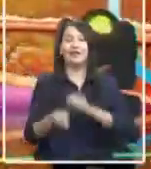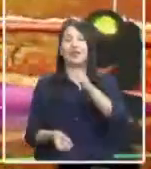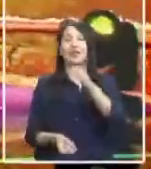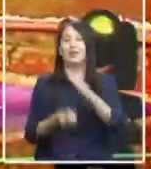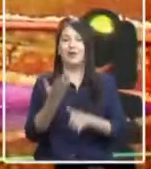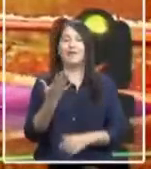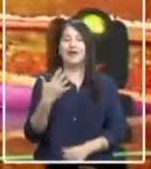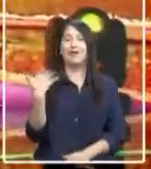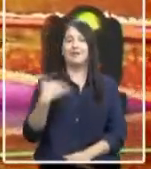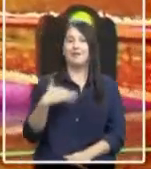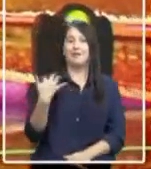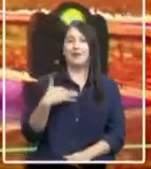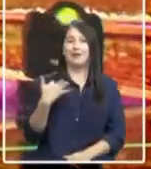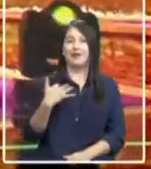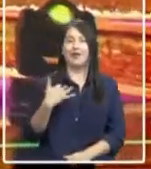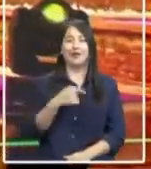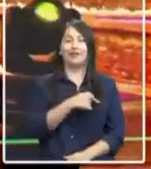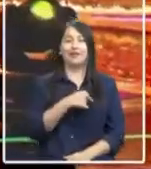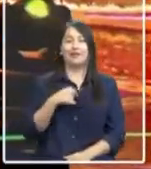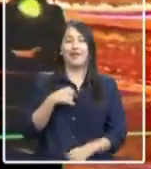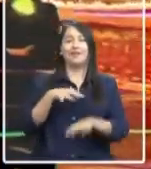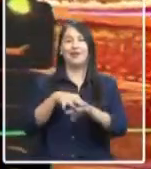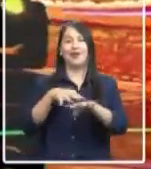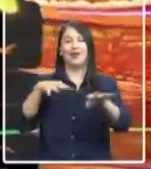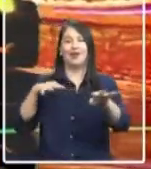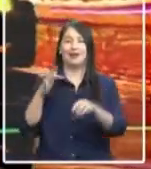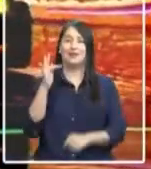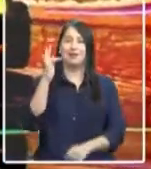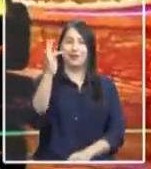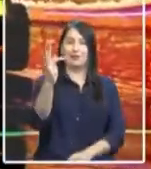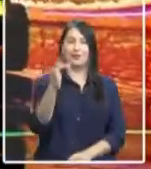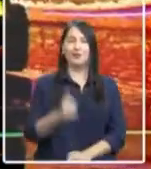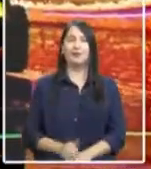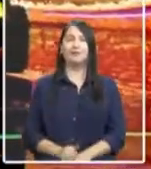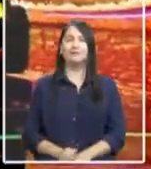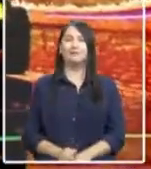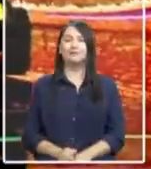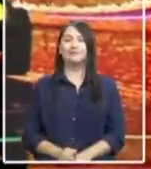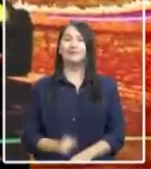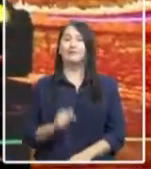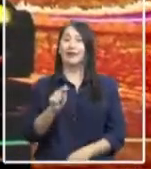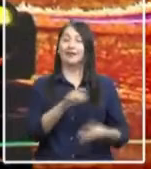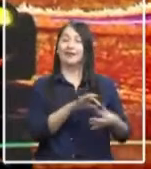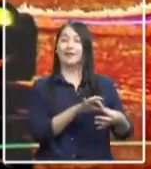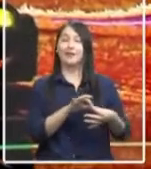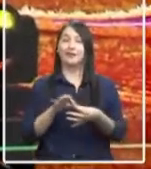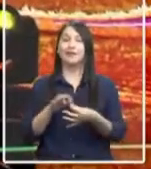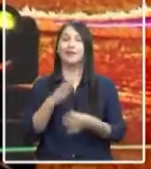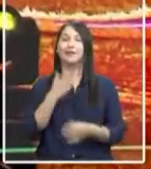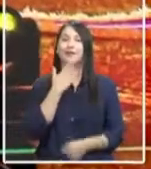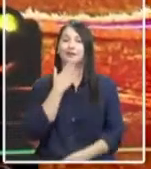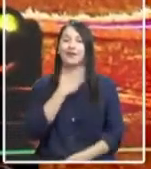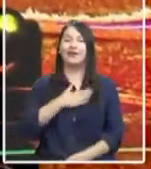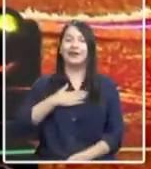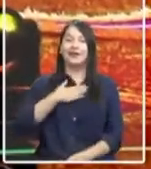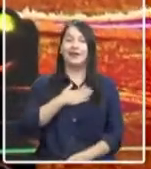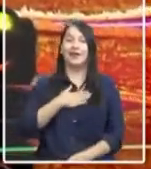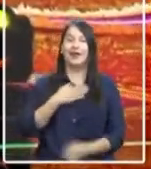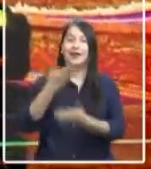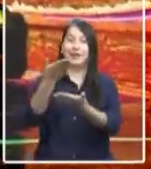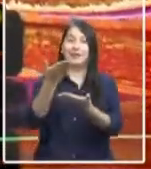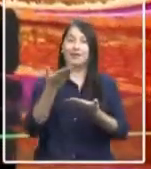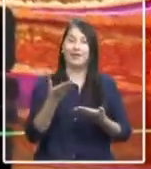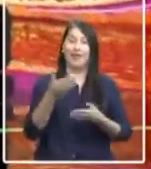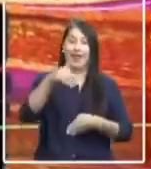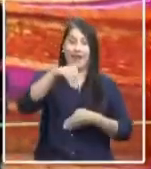e importante plataforma llamada Congreso Futuro. En ese sentido, también te quiero invitar a que la tarde